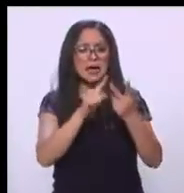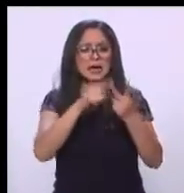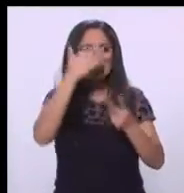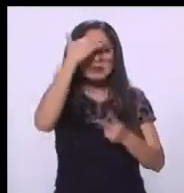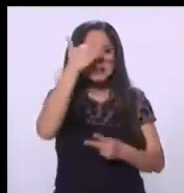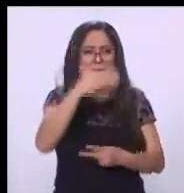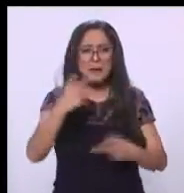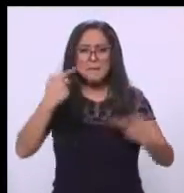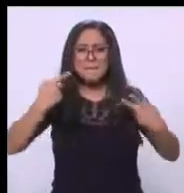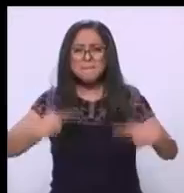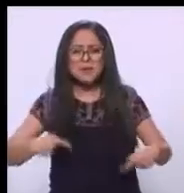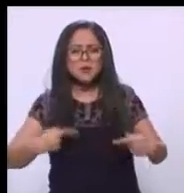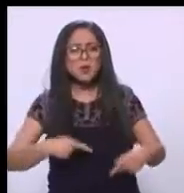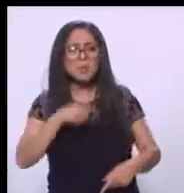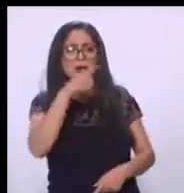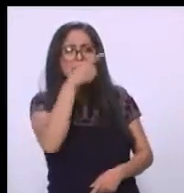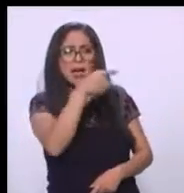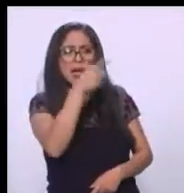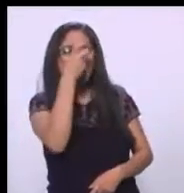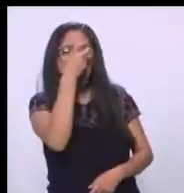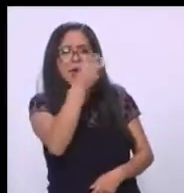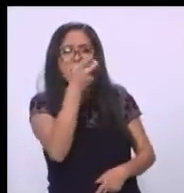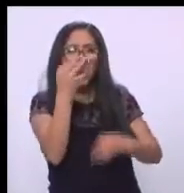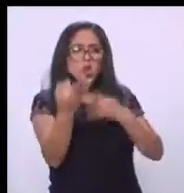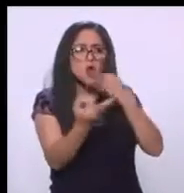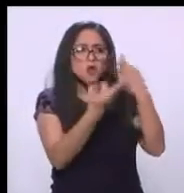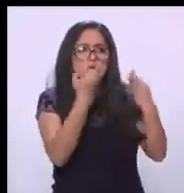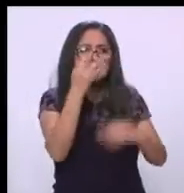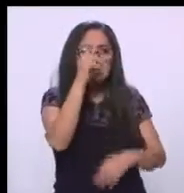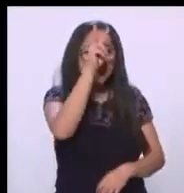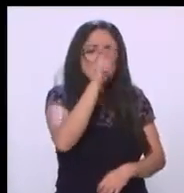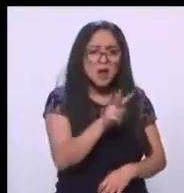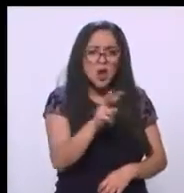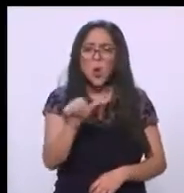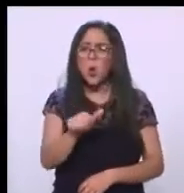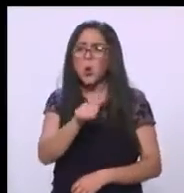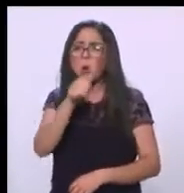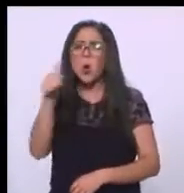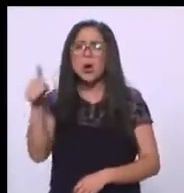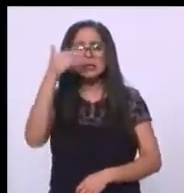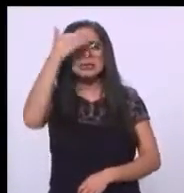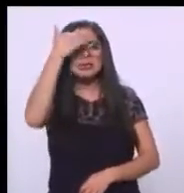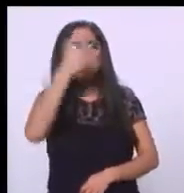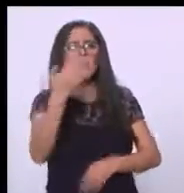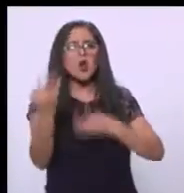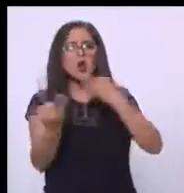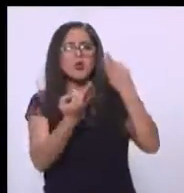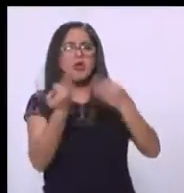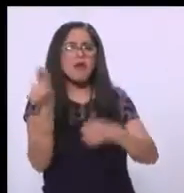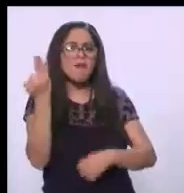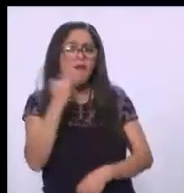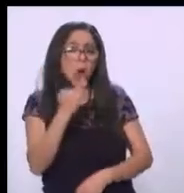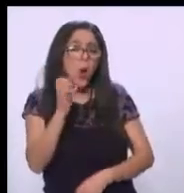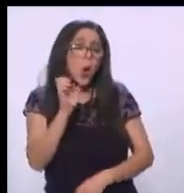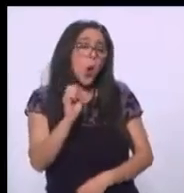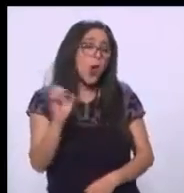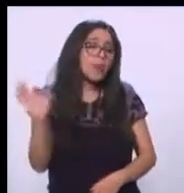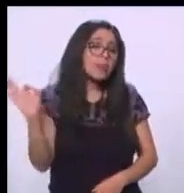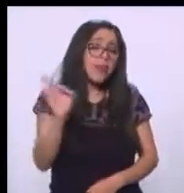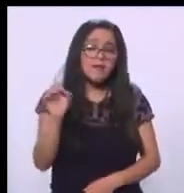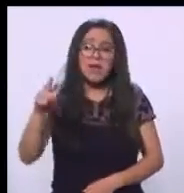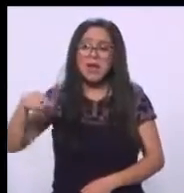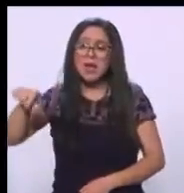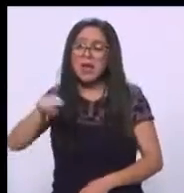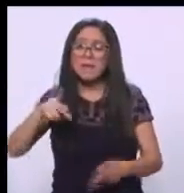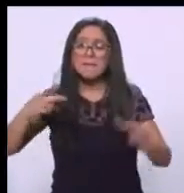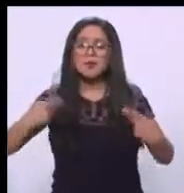una noticia que es verdadera y una noticia falsa o manipulación de la información. Entonces, el Sistema